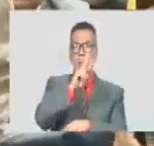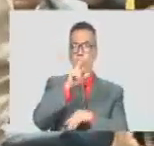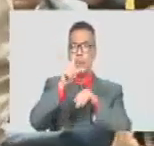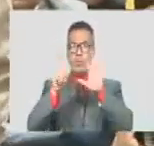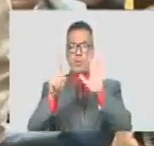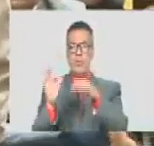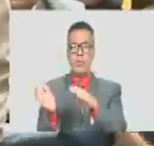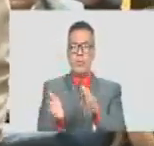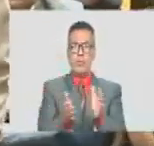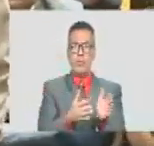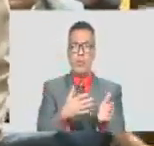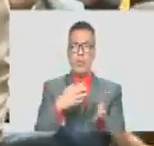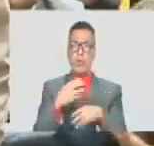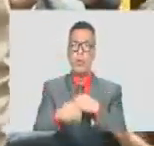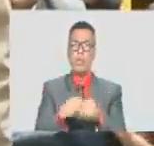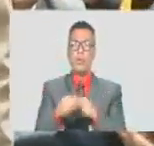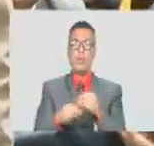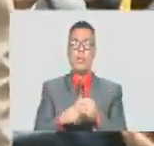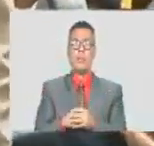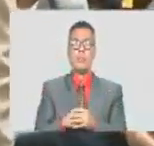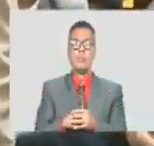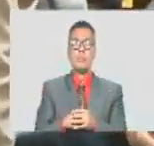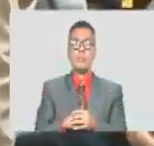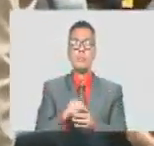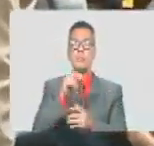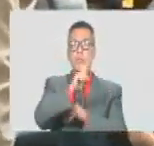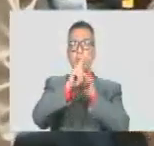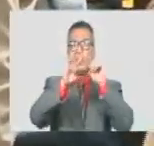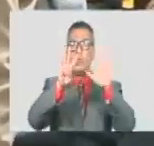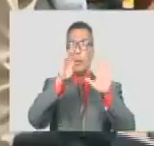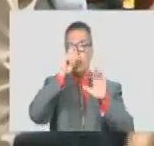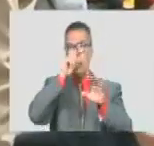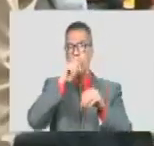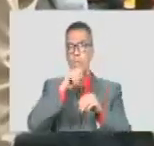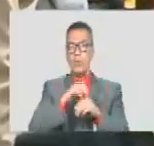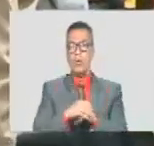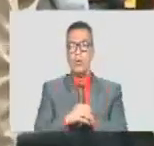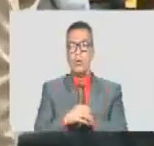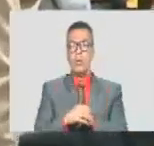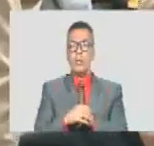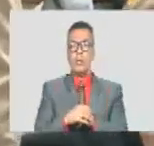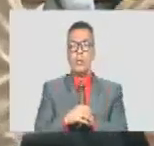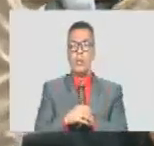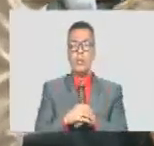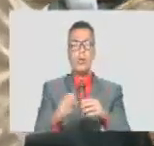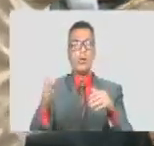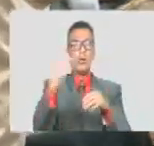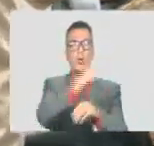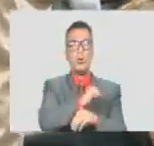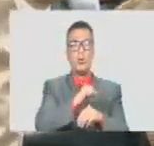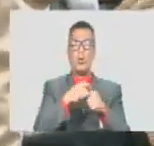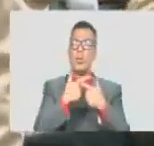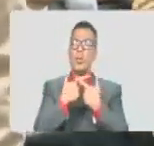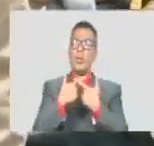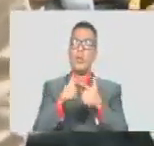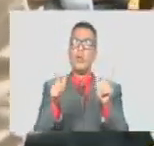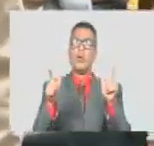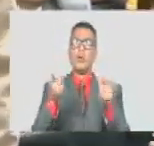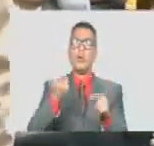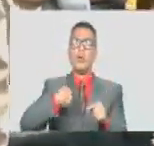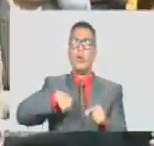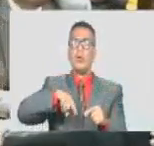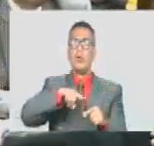marzo se cumplieron 29 años de la conquista de la libertad de